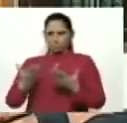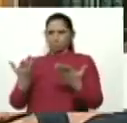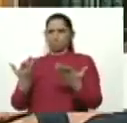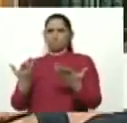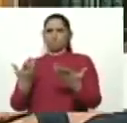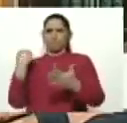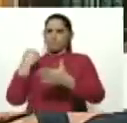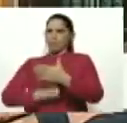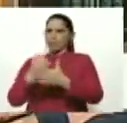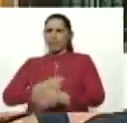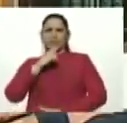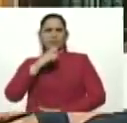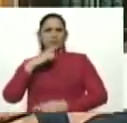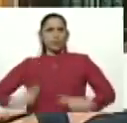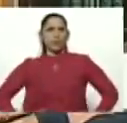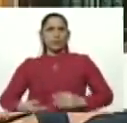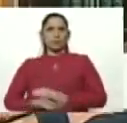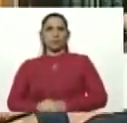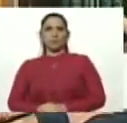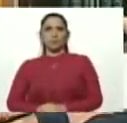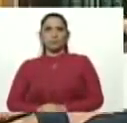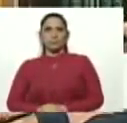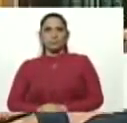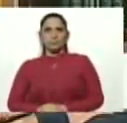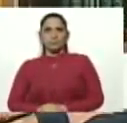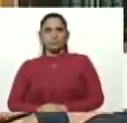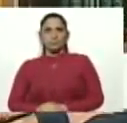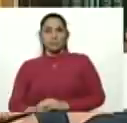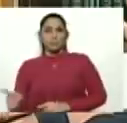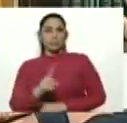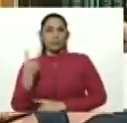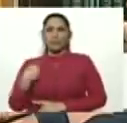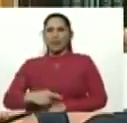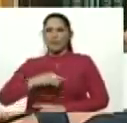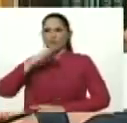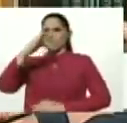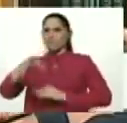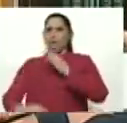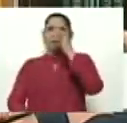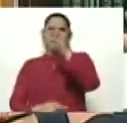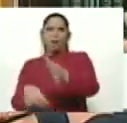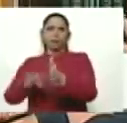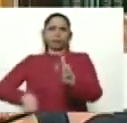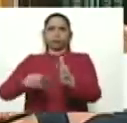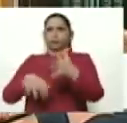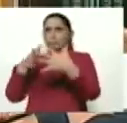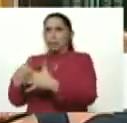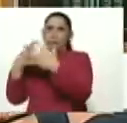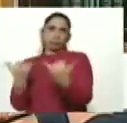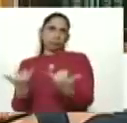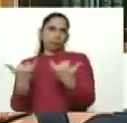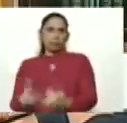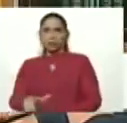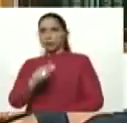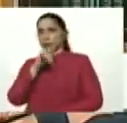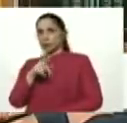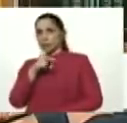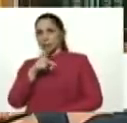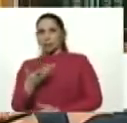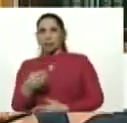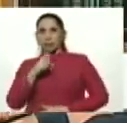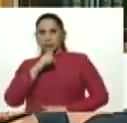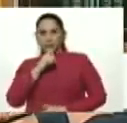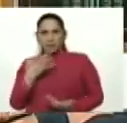tan difícil para la humanidad, para no tener rebrotes como tiene Estados Unidos ahorita, para no